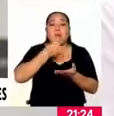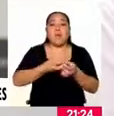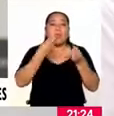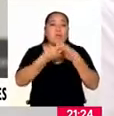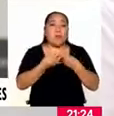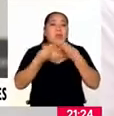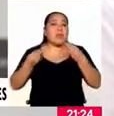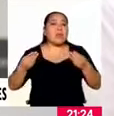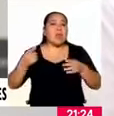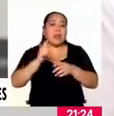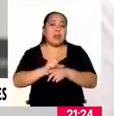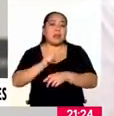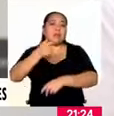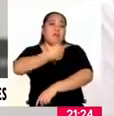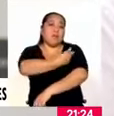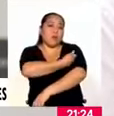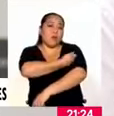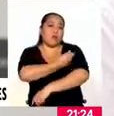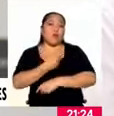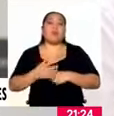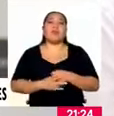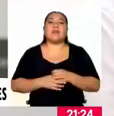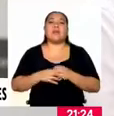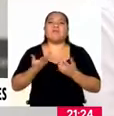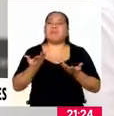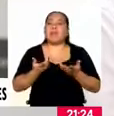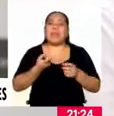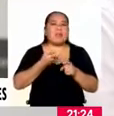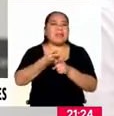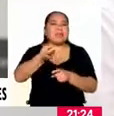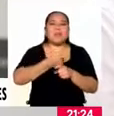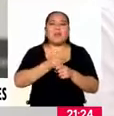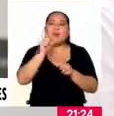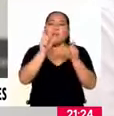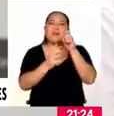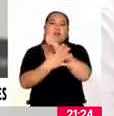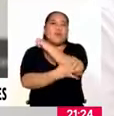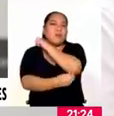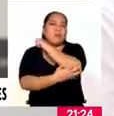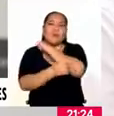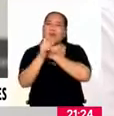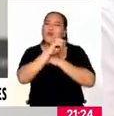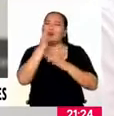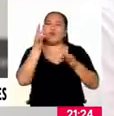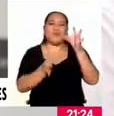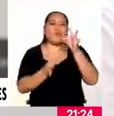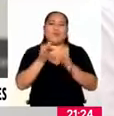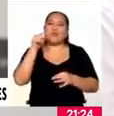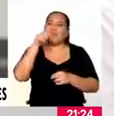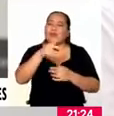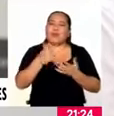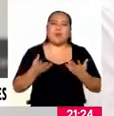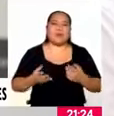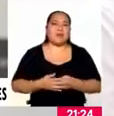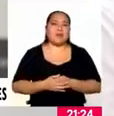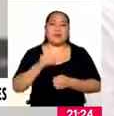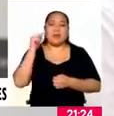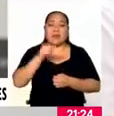daña y perjudica a los más pobres. No es justo esta situación.